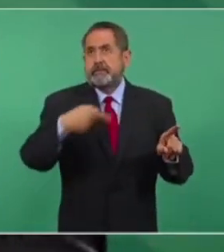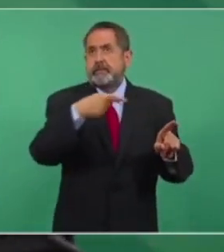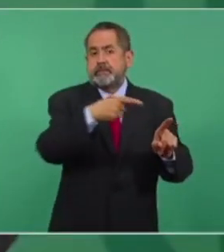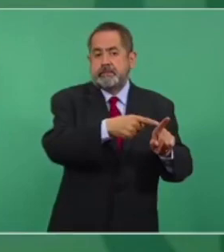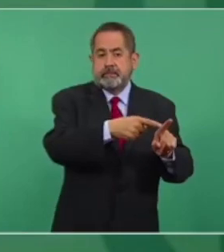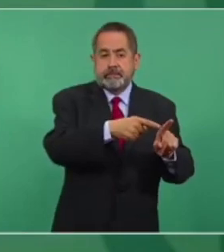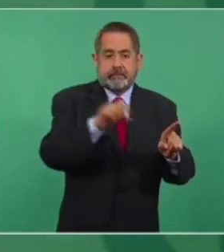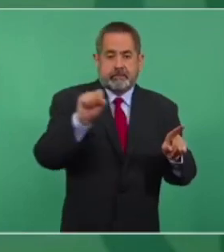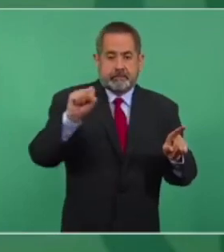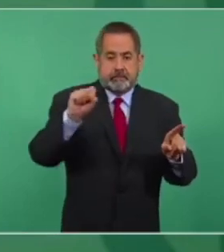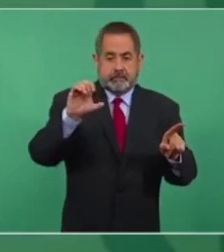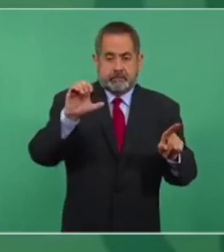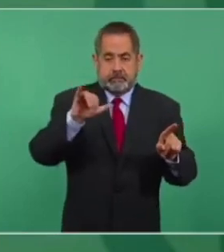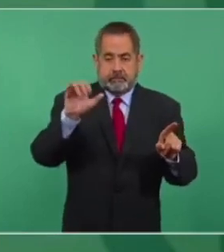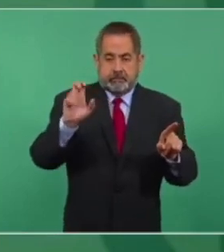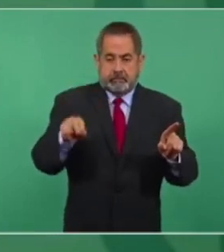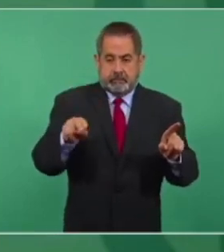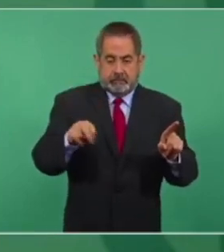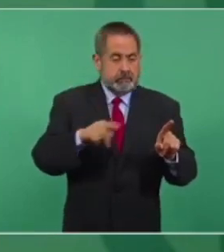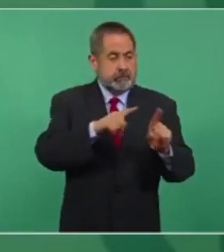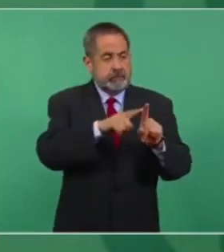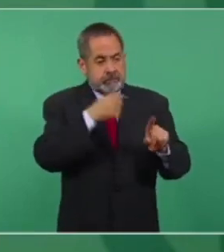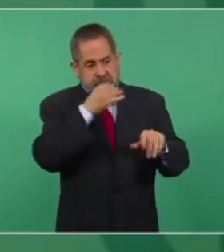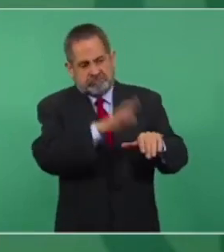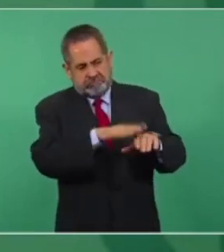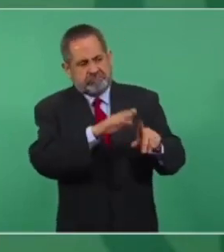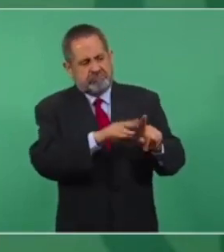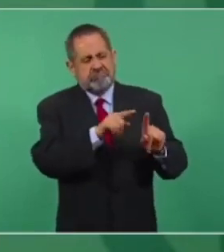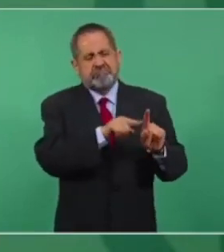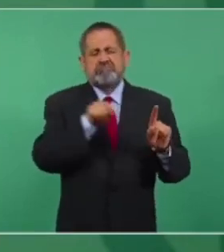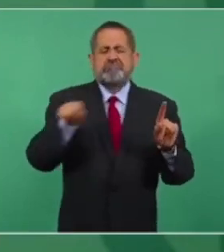la Suprema Corte de Justicia,